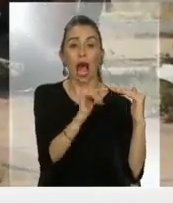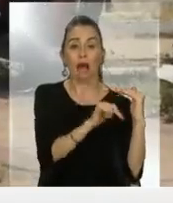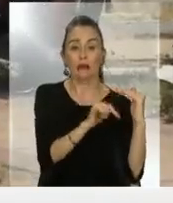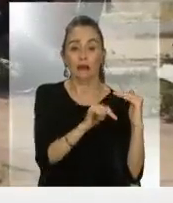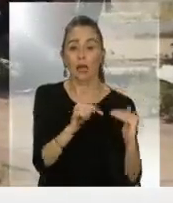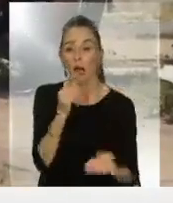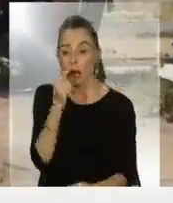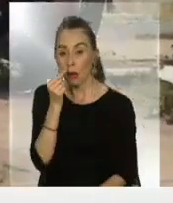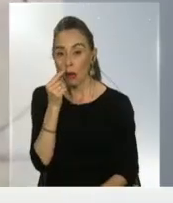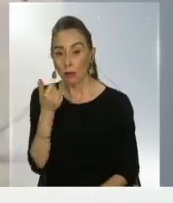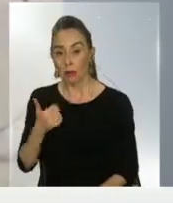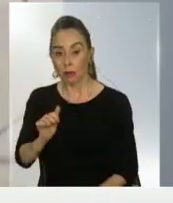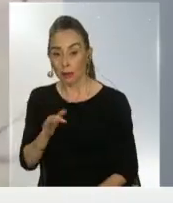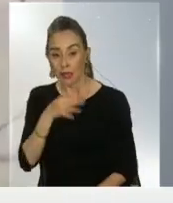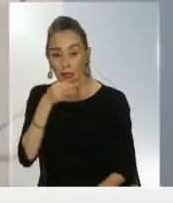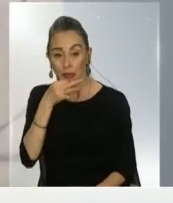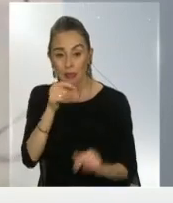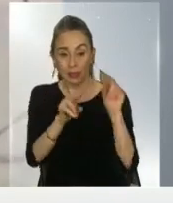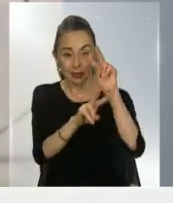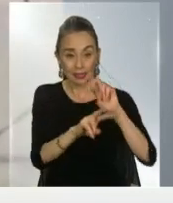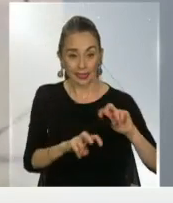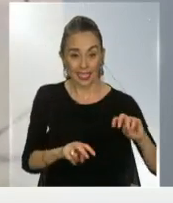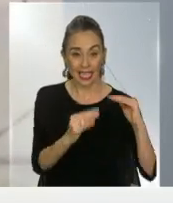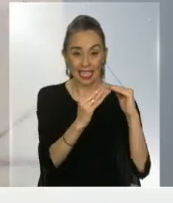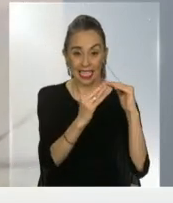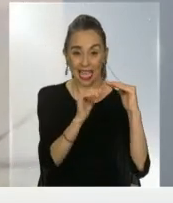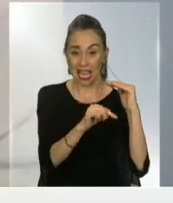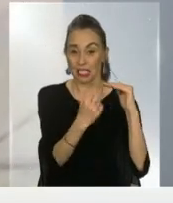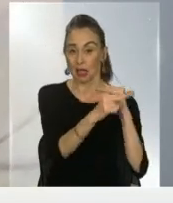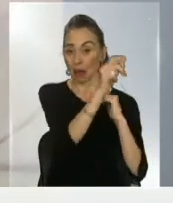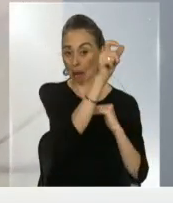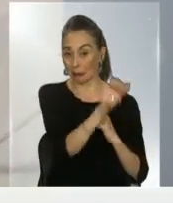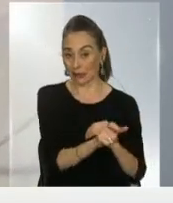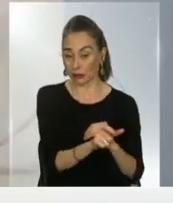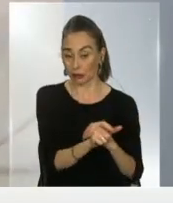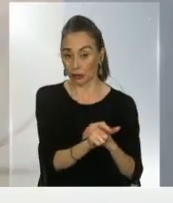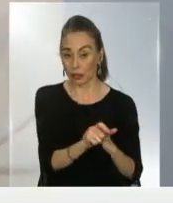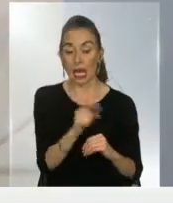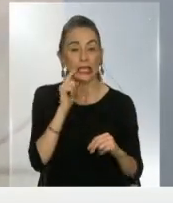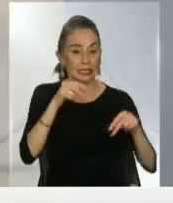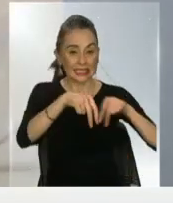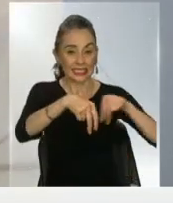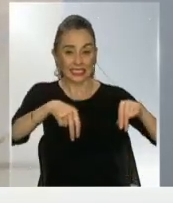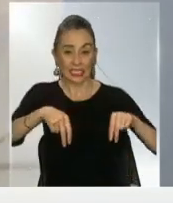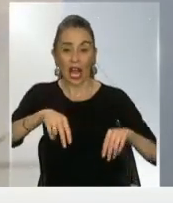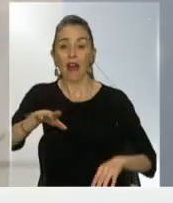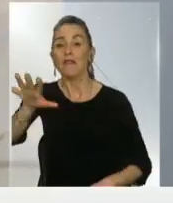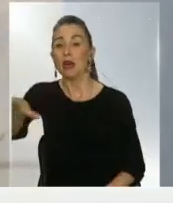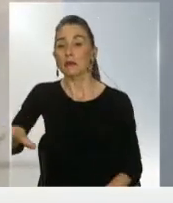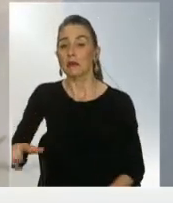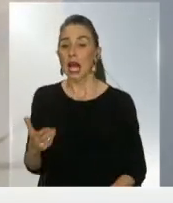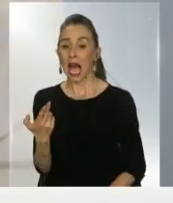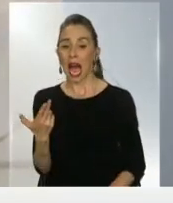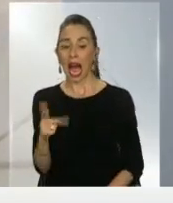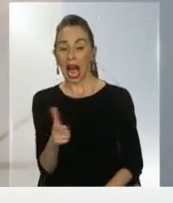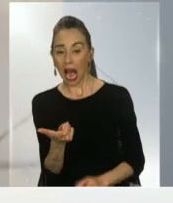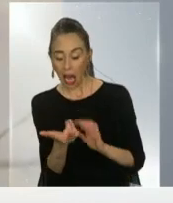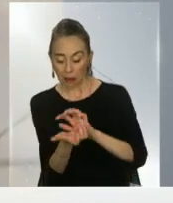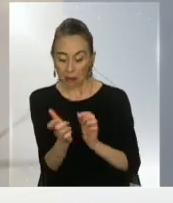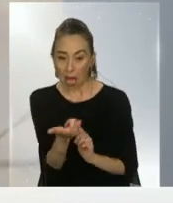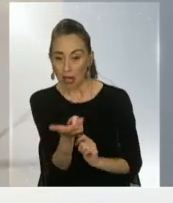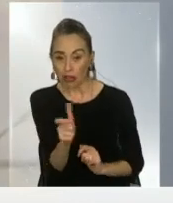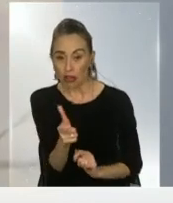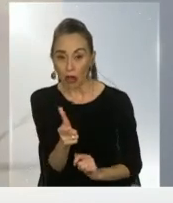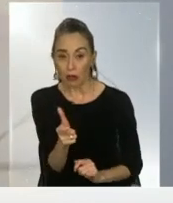encontrado en una de las dependencias de la propiedad particular manipulando un arma de fuego de manera